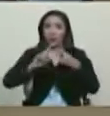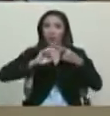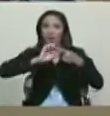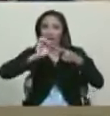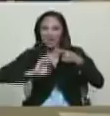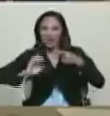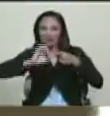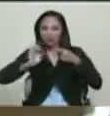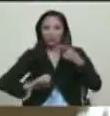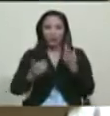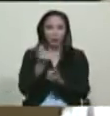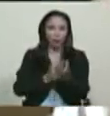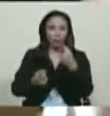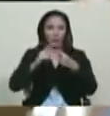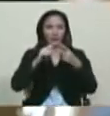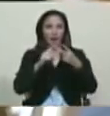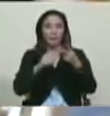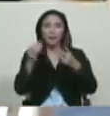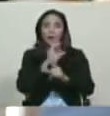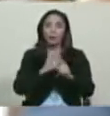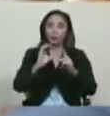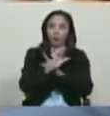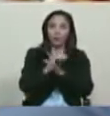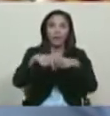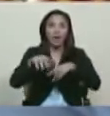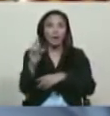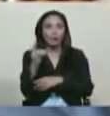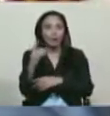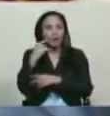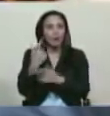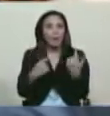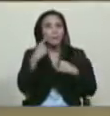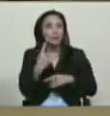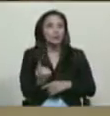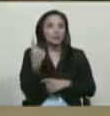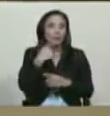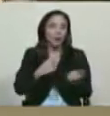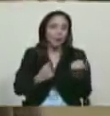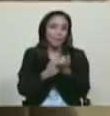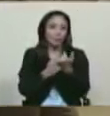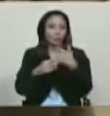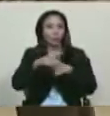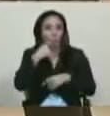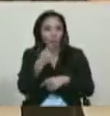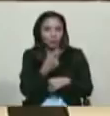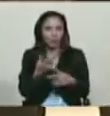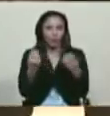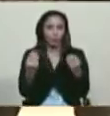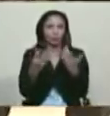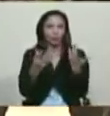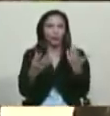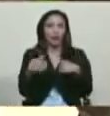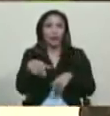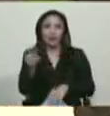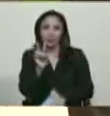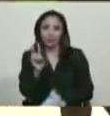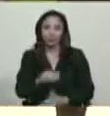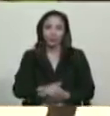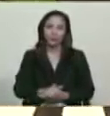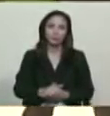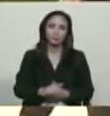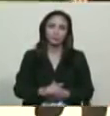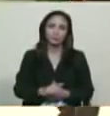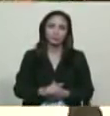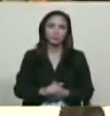energética, económica y cultural. Bolivia se ha convertido en uno de los principales aliados políticos de la República Bolivariana de Venezuela